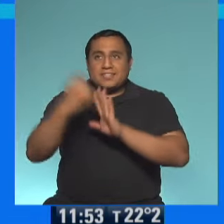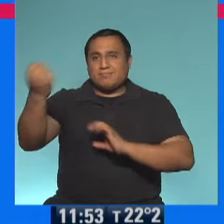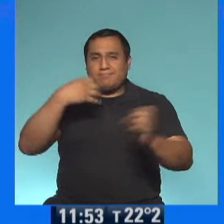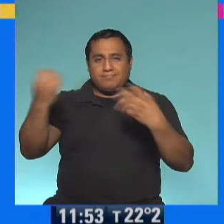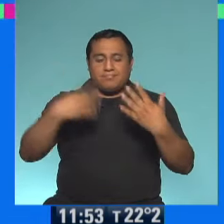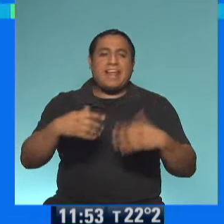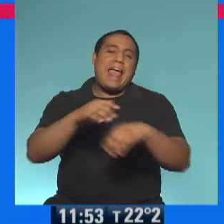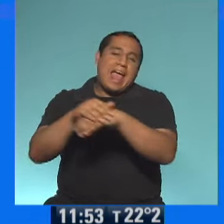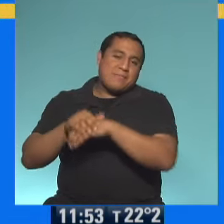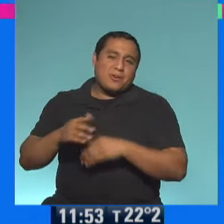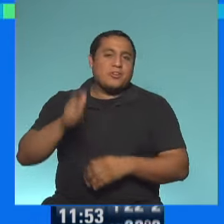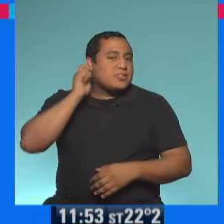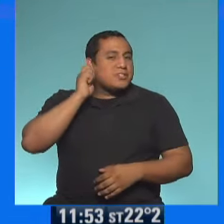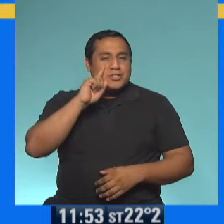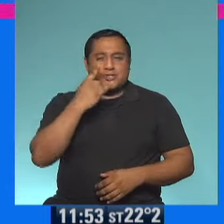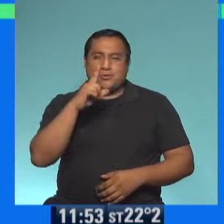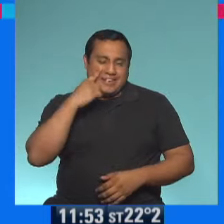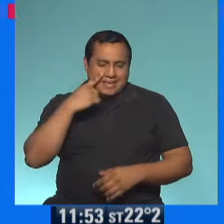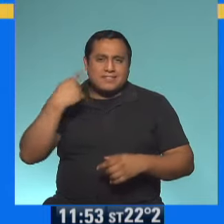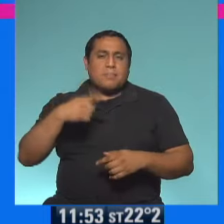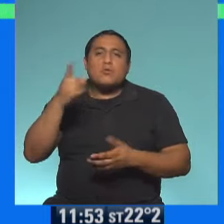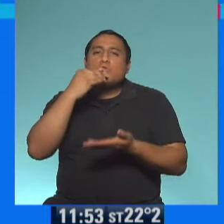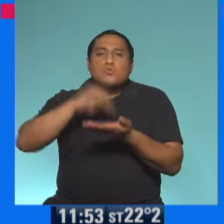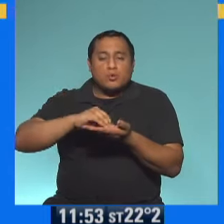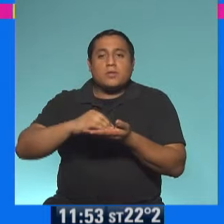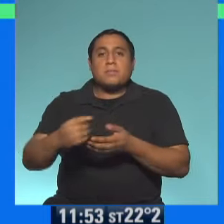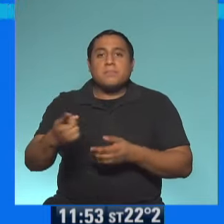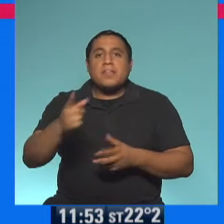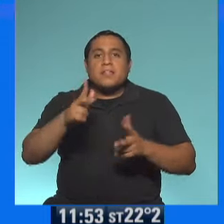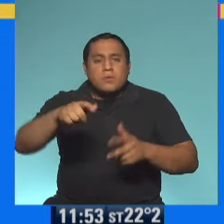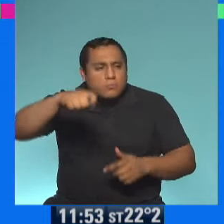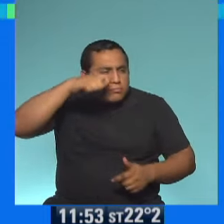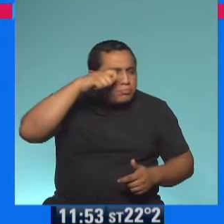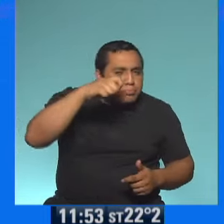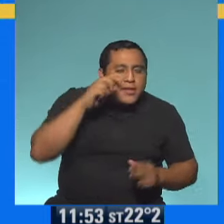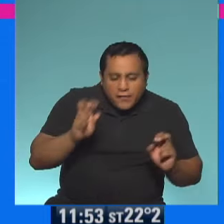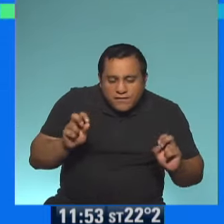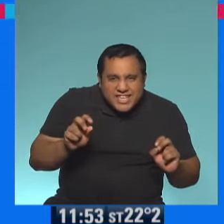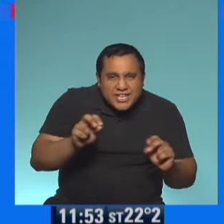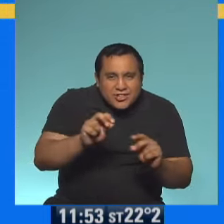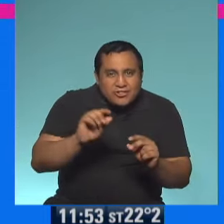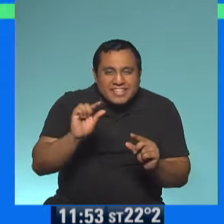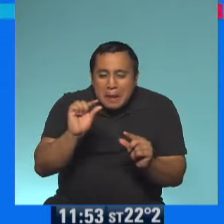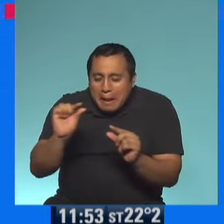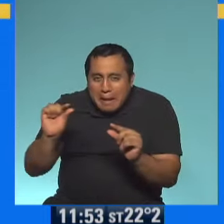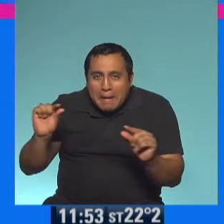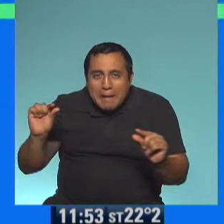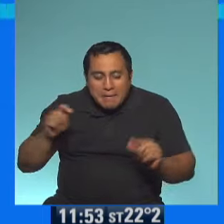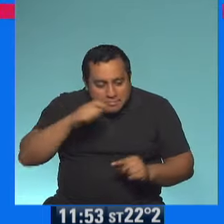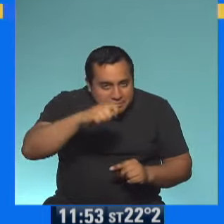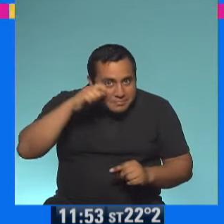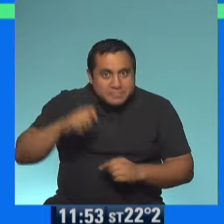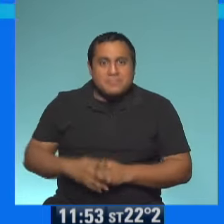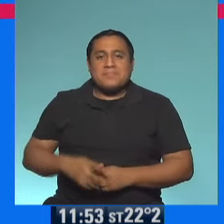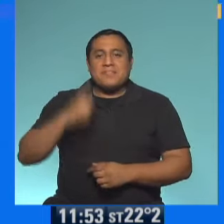Nuestros amigos y amigas, Julie, que siempre nos acompaña desde Chubut, dice lupa para observar bichitos chiquititos. Y ahí vemos